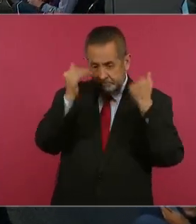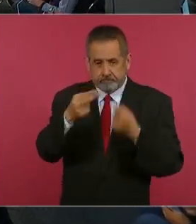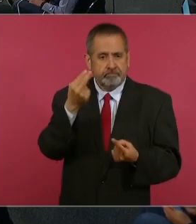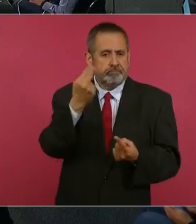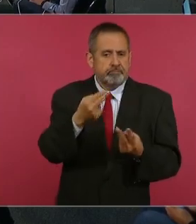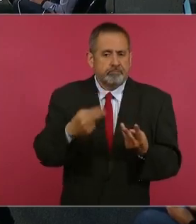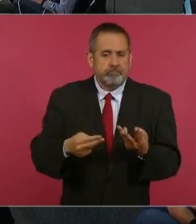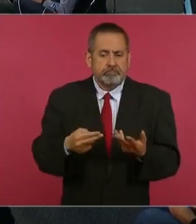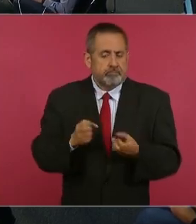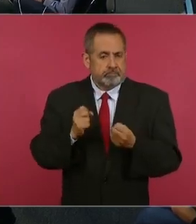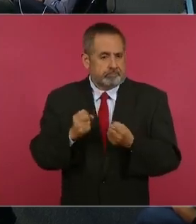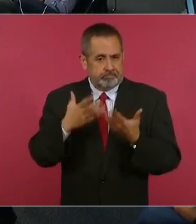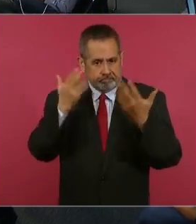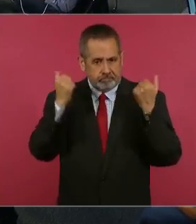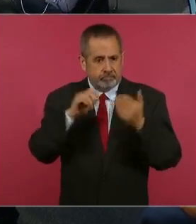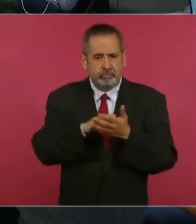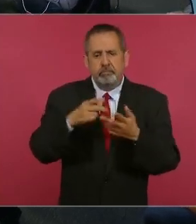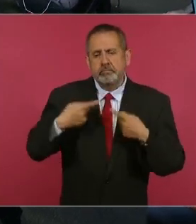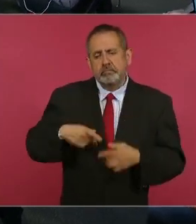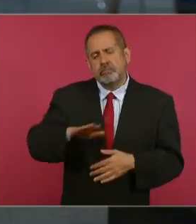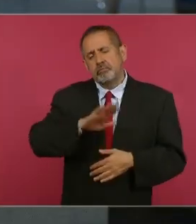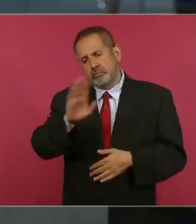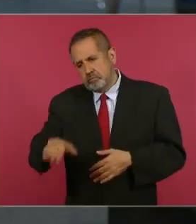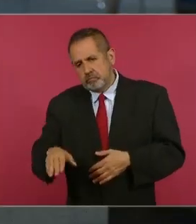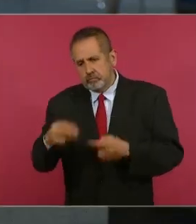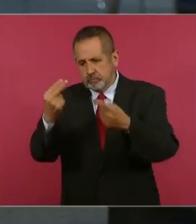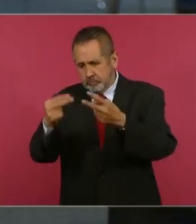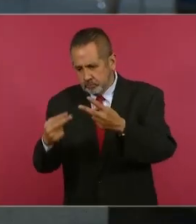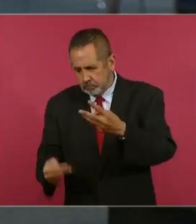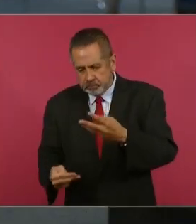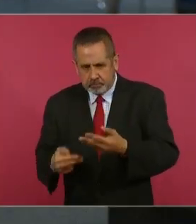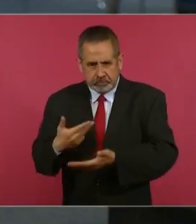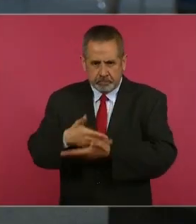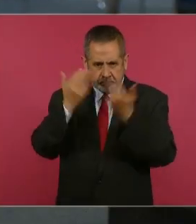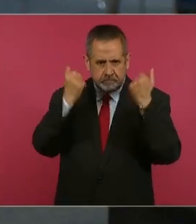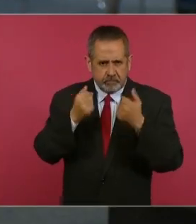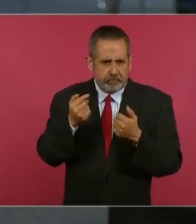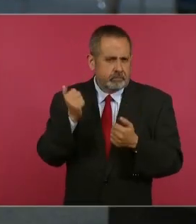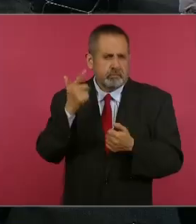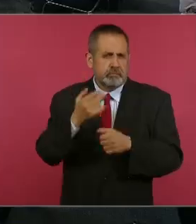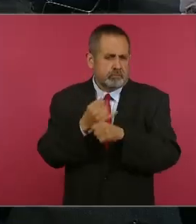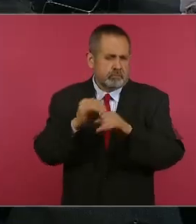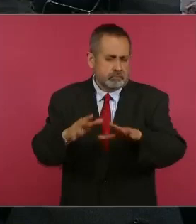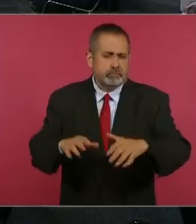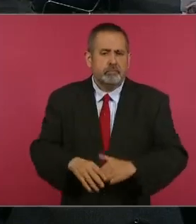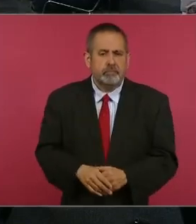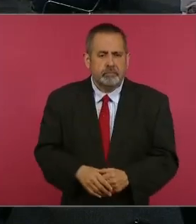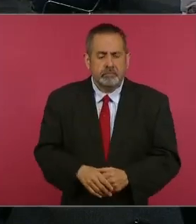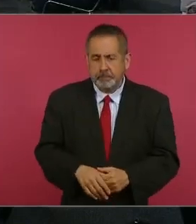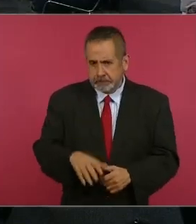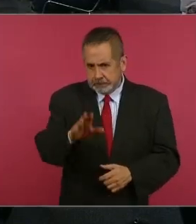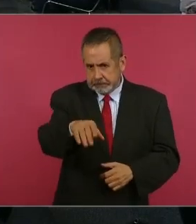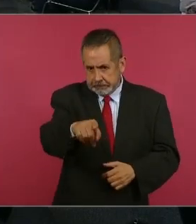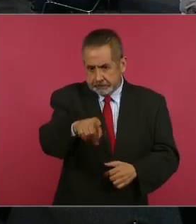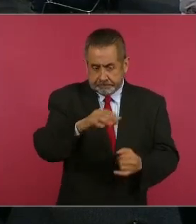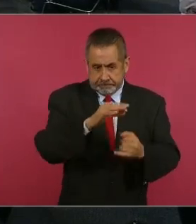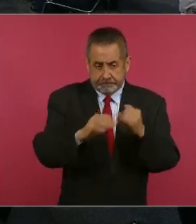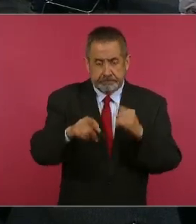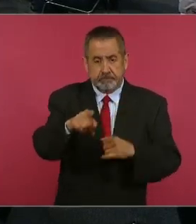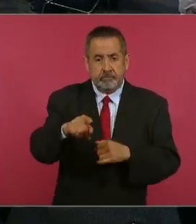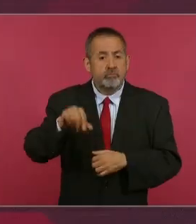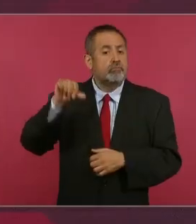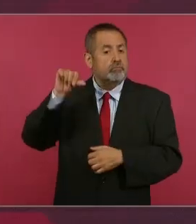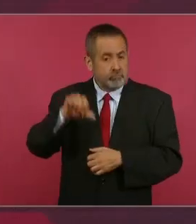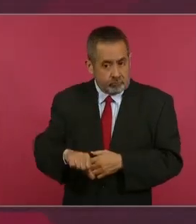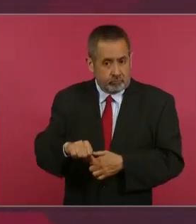por ejemplo, de las personas fallecidas, presidente. ¿Qué información se tiene en ese sentido? Bueno, sobre esto último, el general